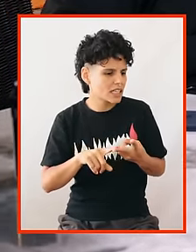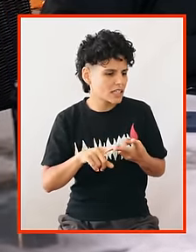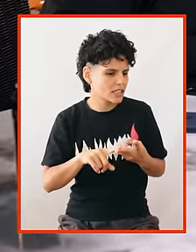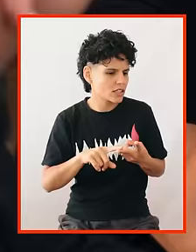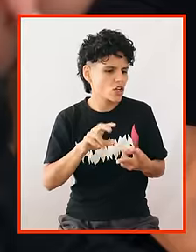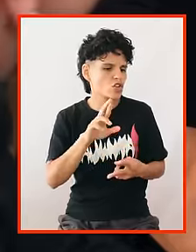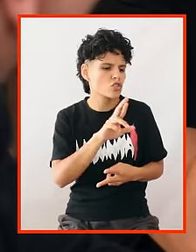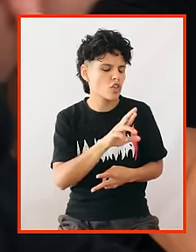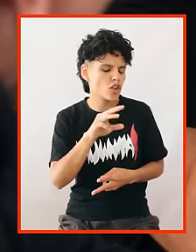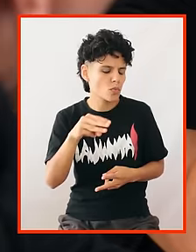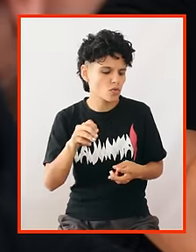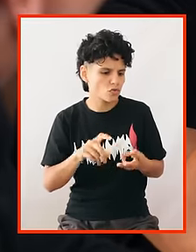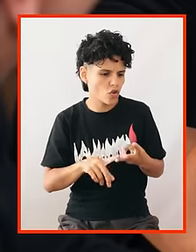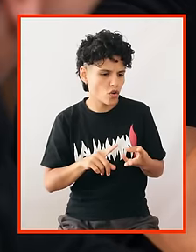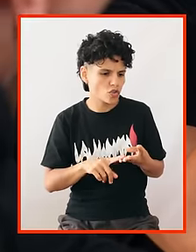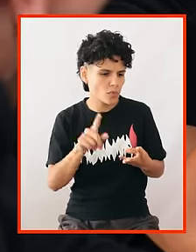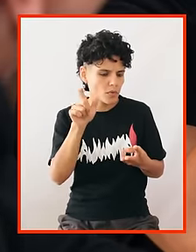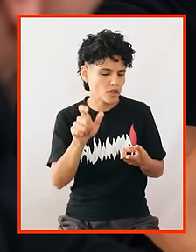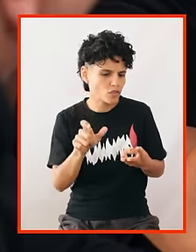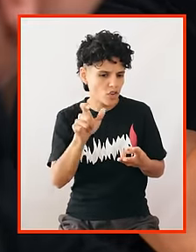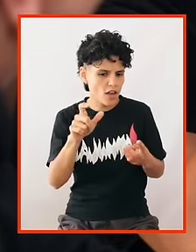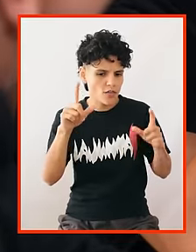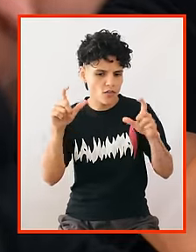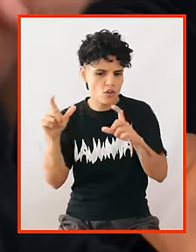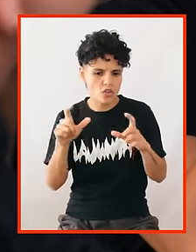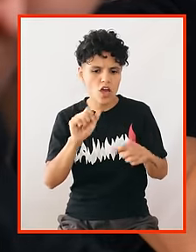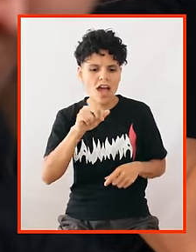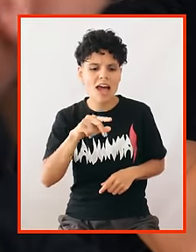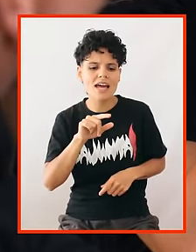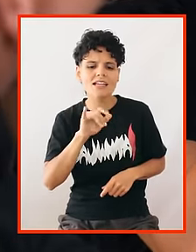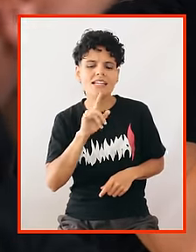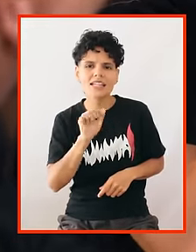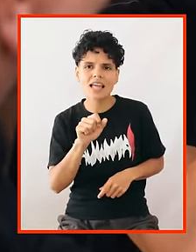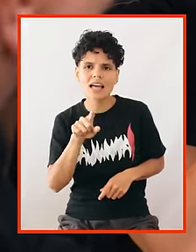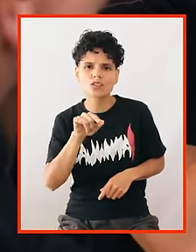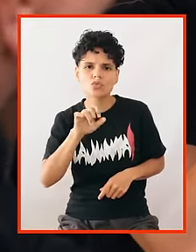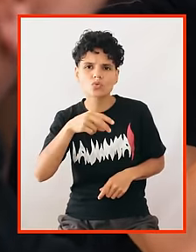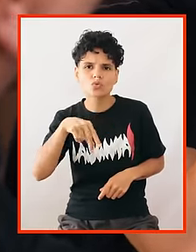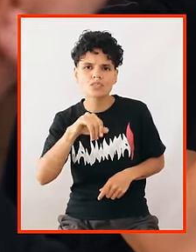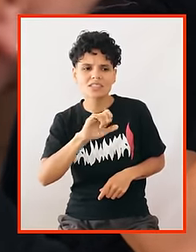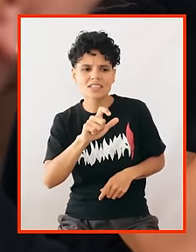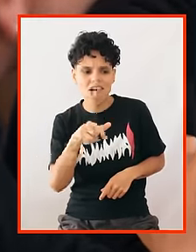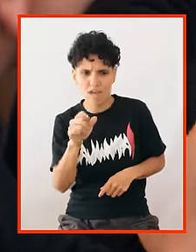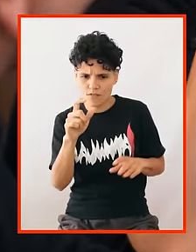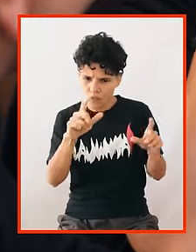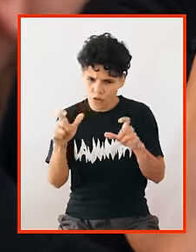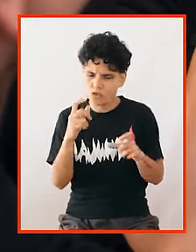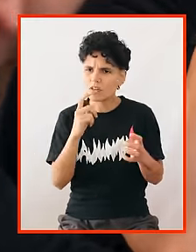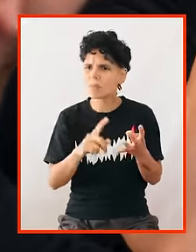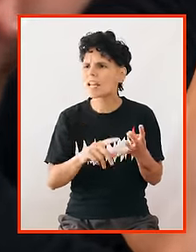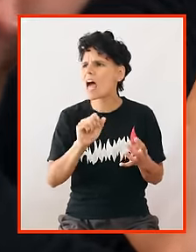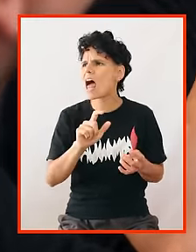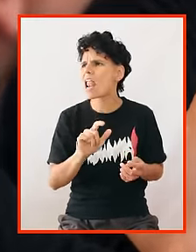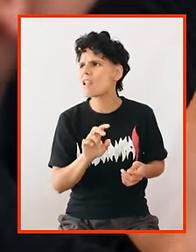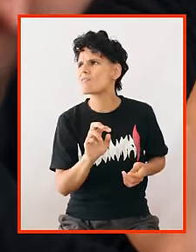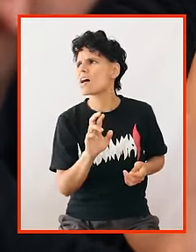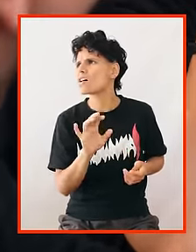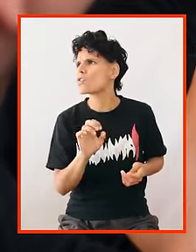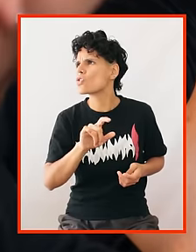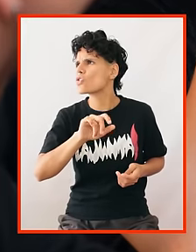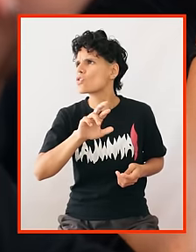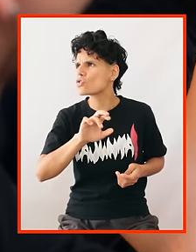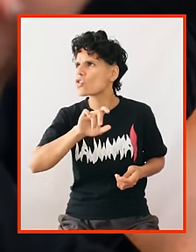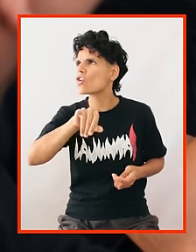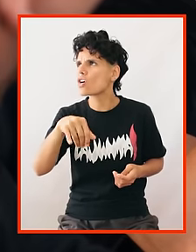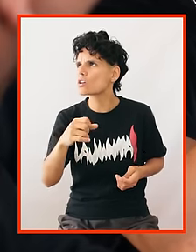cargo, la Anita Zúñiga, que nos sacaba las fotos. Todas las fotos de esa primera época, también ella está súper generosa. ¿Álvaro Borja está? No, creo que